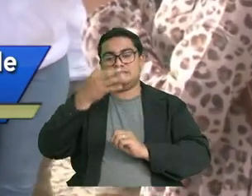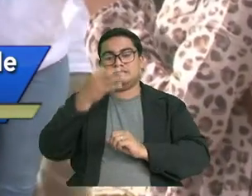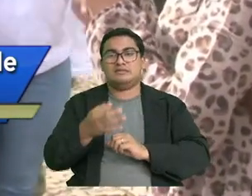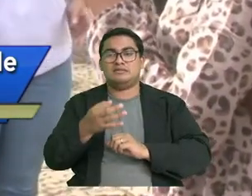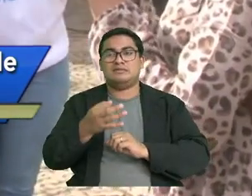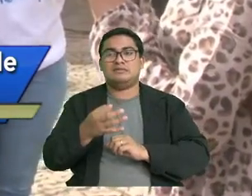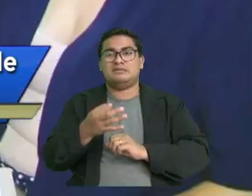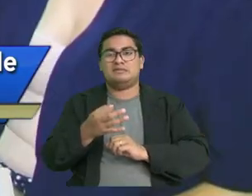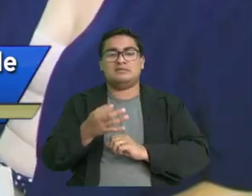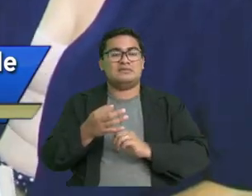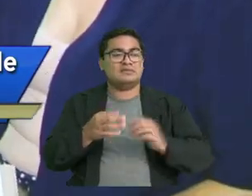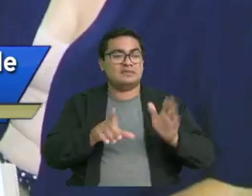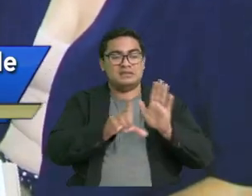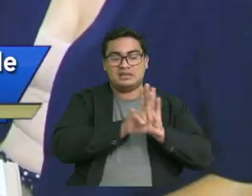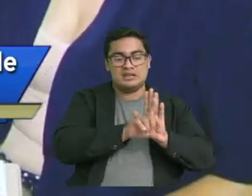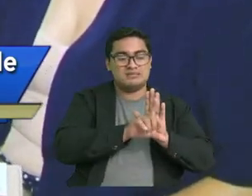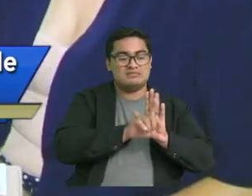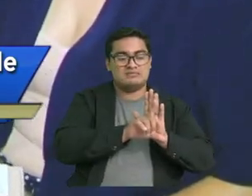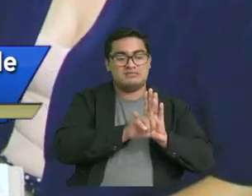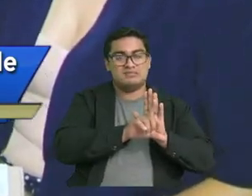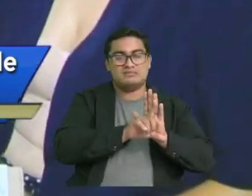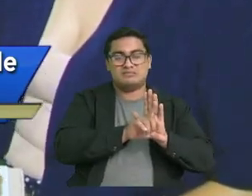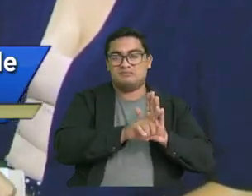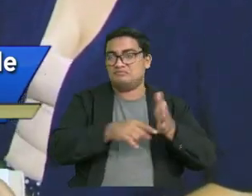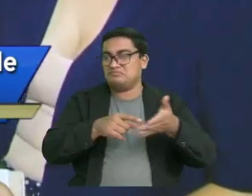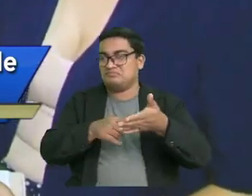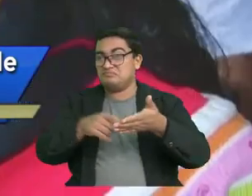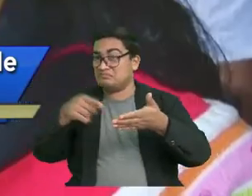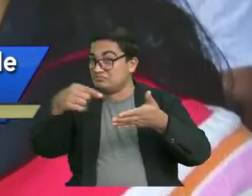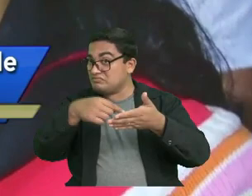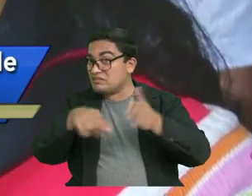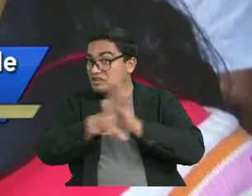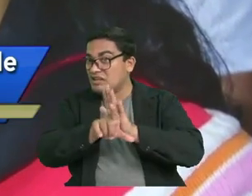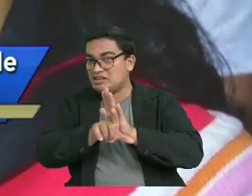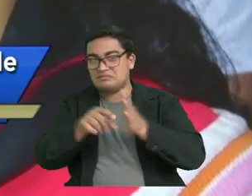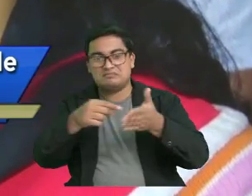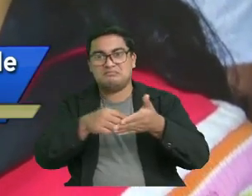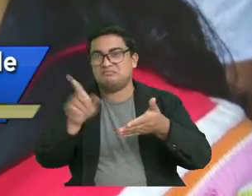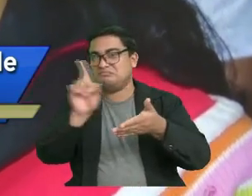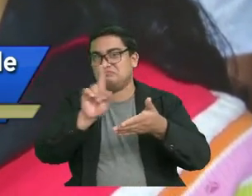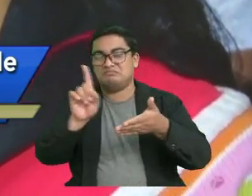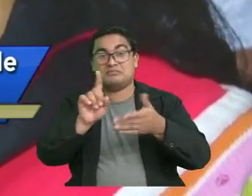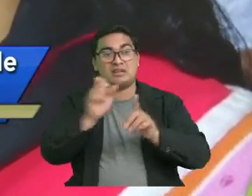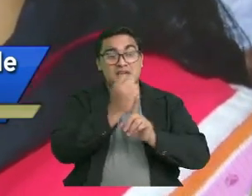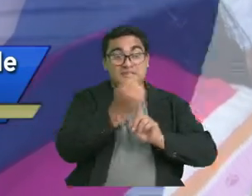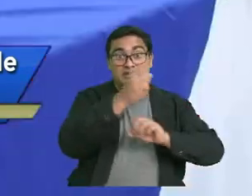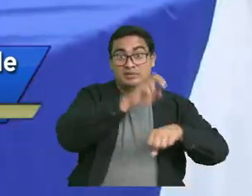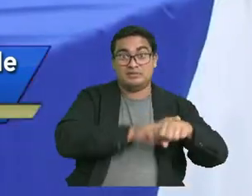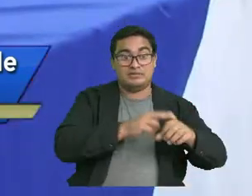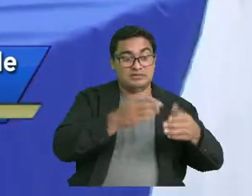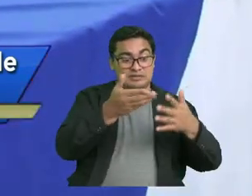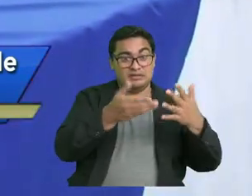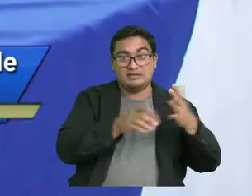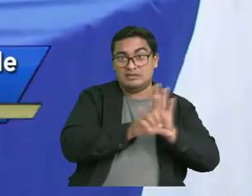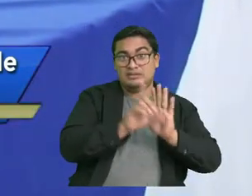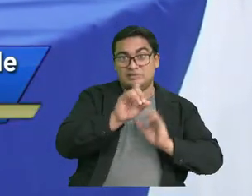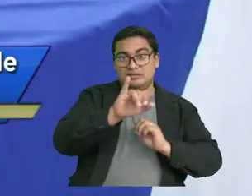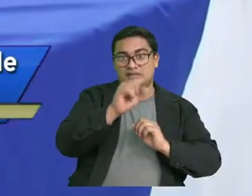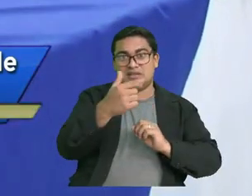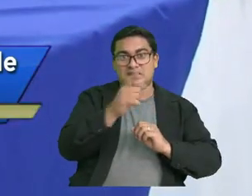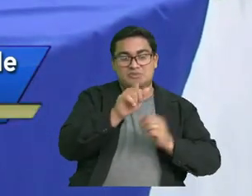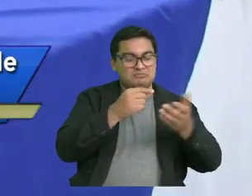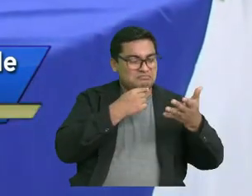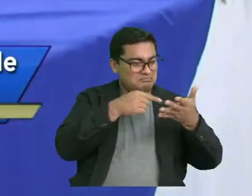van a saber, no, esta ley no me la puedo citar porque el digesto que hizo la Asamblea Nacional me dice que esta ley no